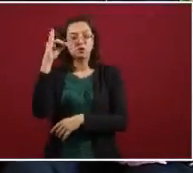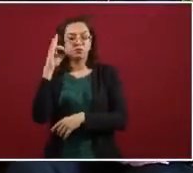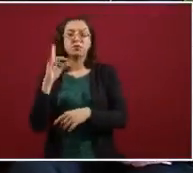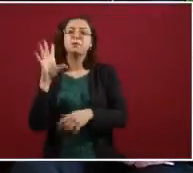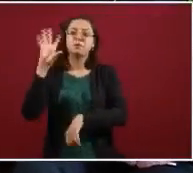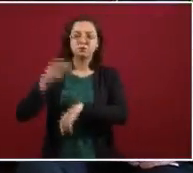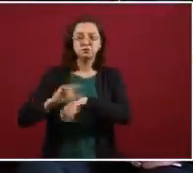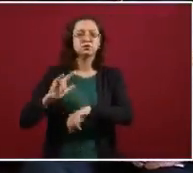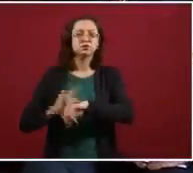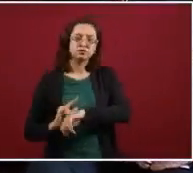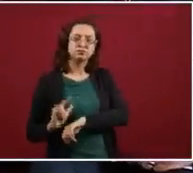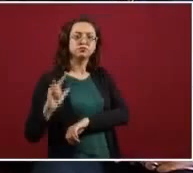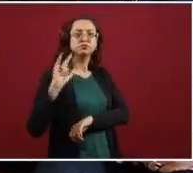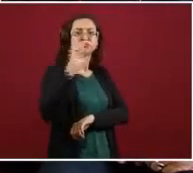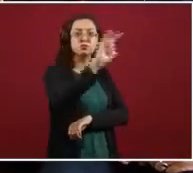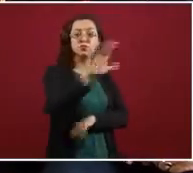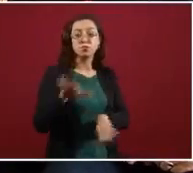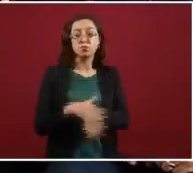van a permitir sales